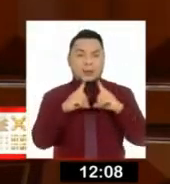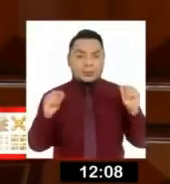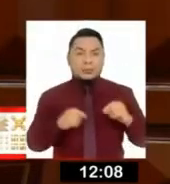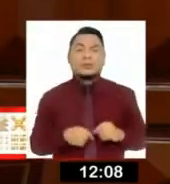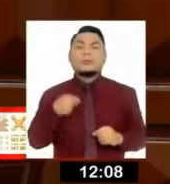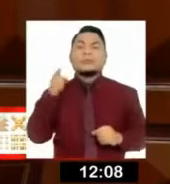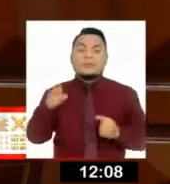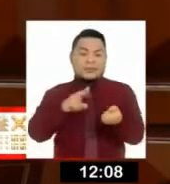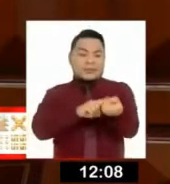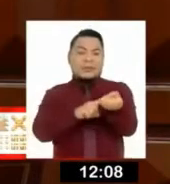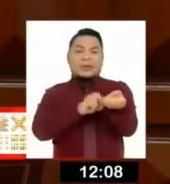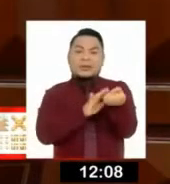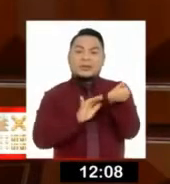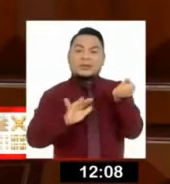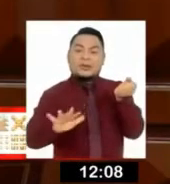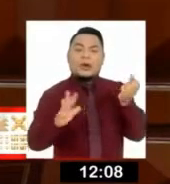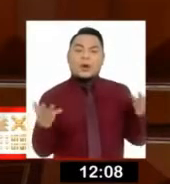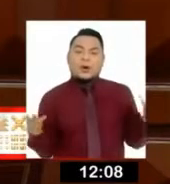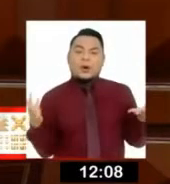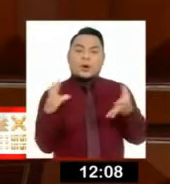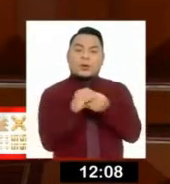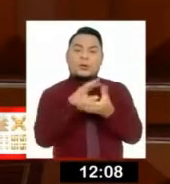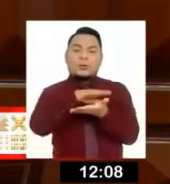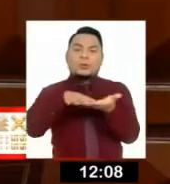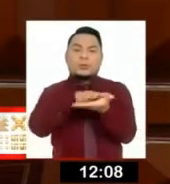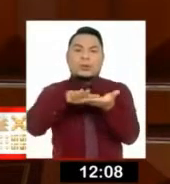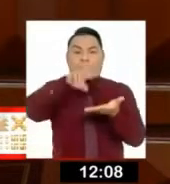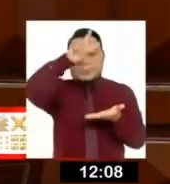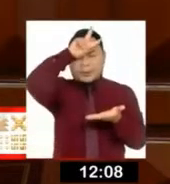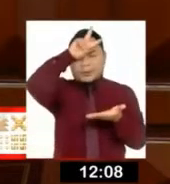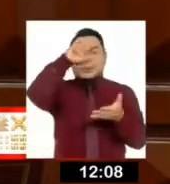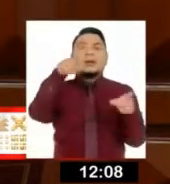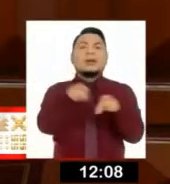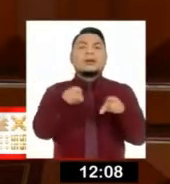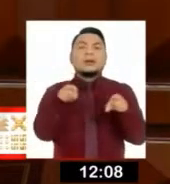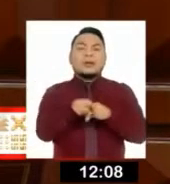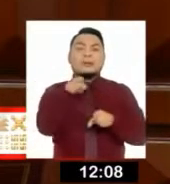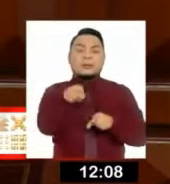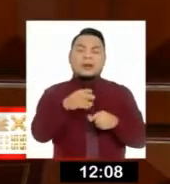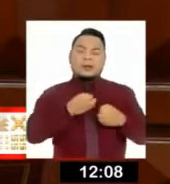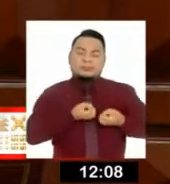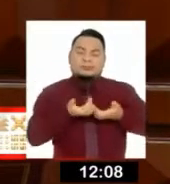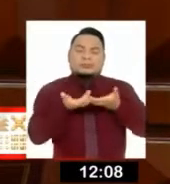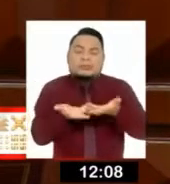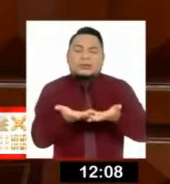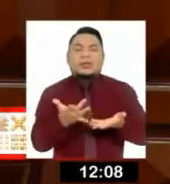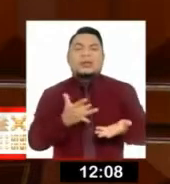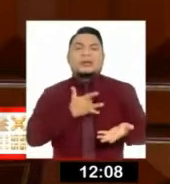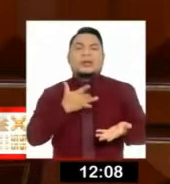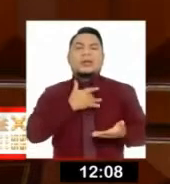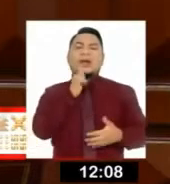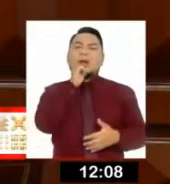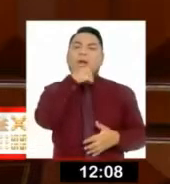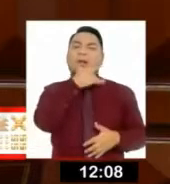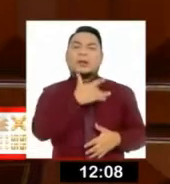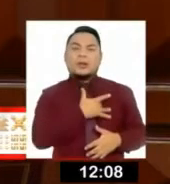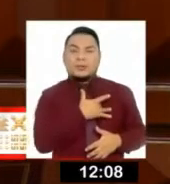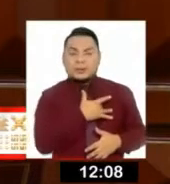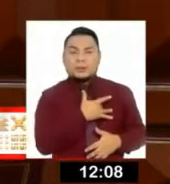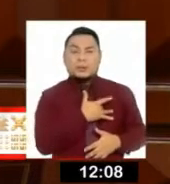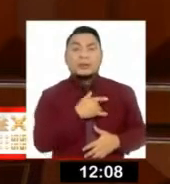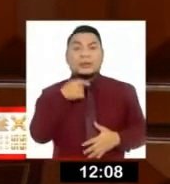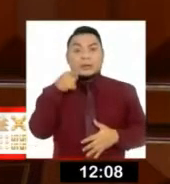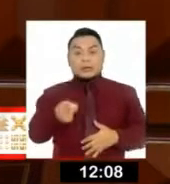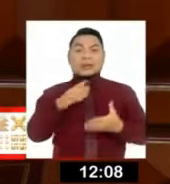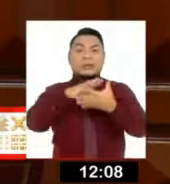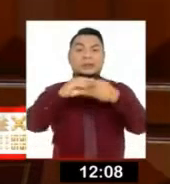Sangre que enriqueció nuestras venas, pero lleva también consigo el dolor. Estas no son